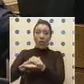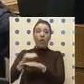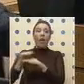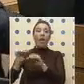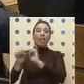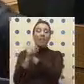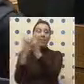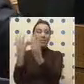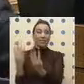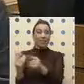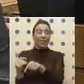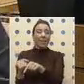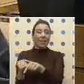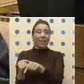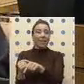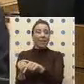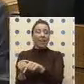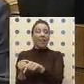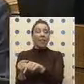de Puerto Montt,